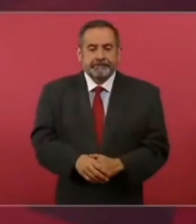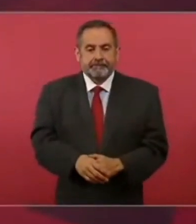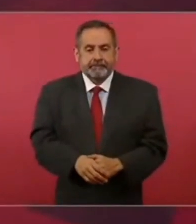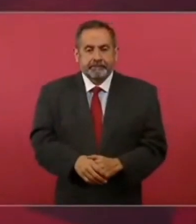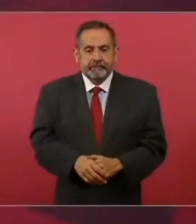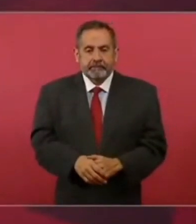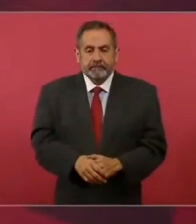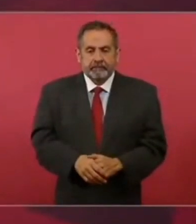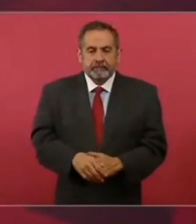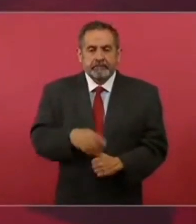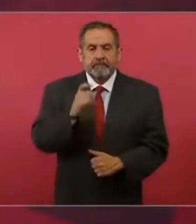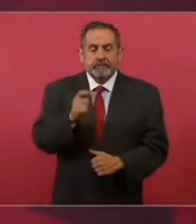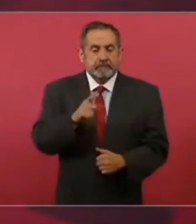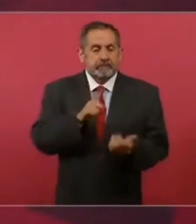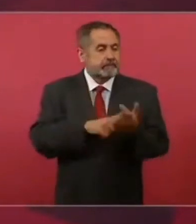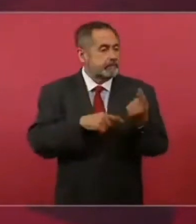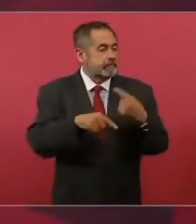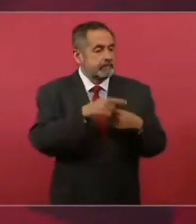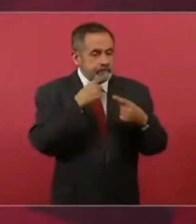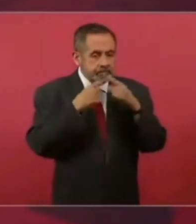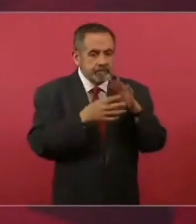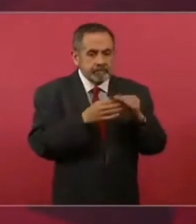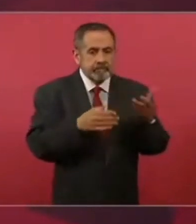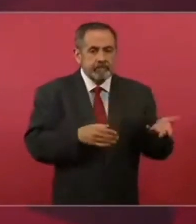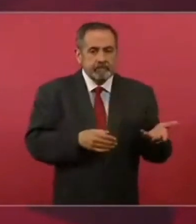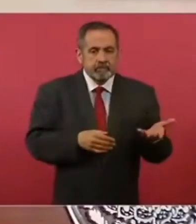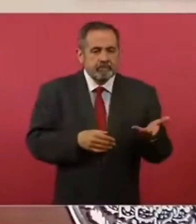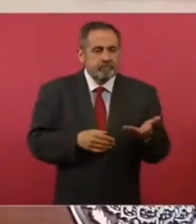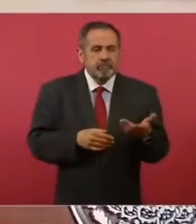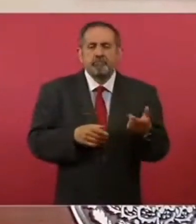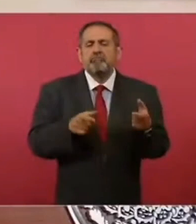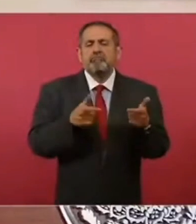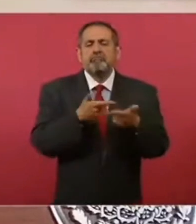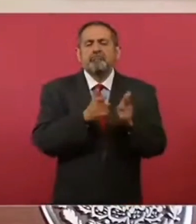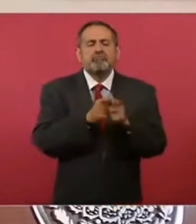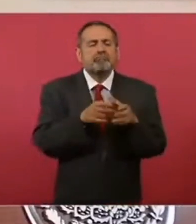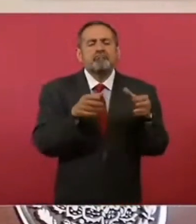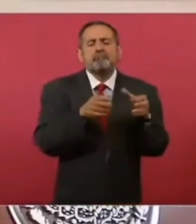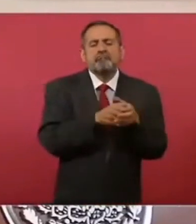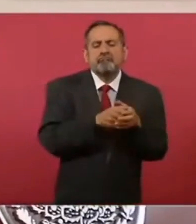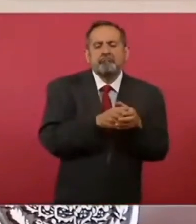es un poder al servicio de una minoría